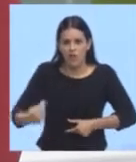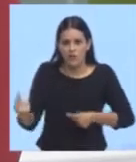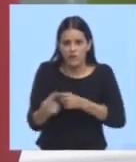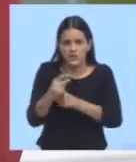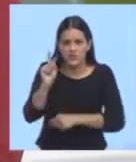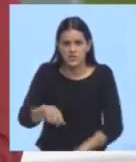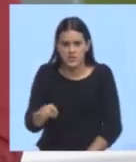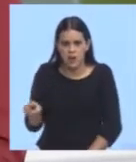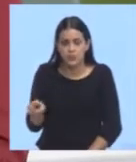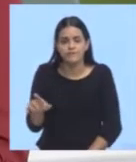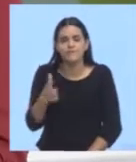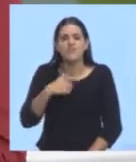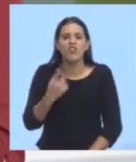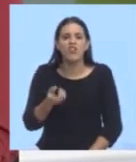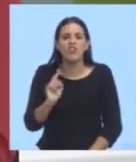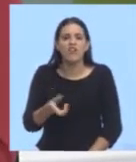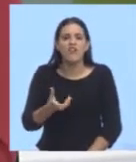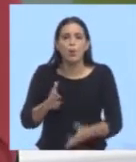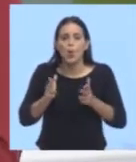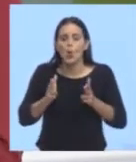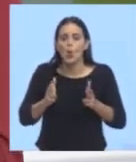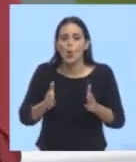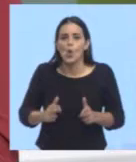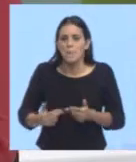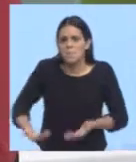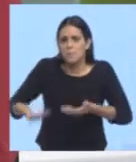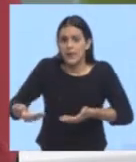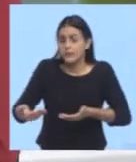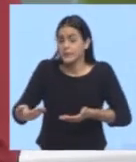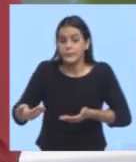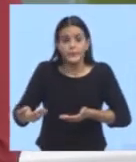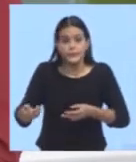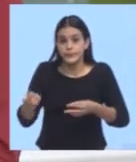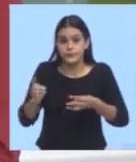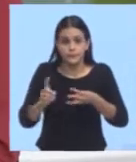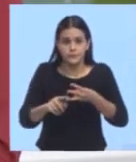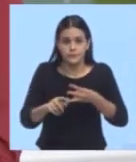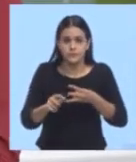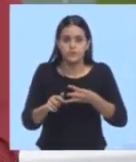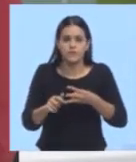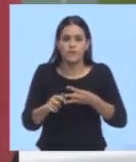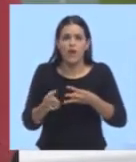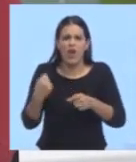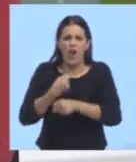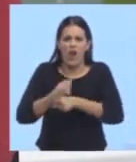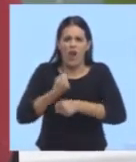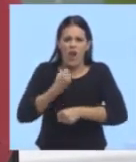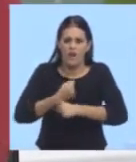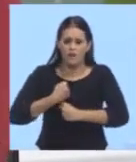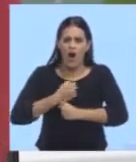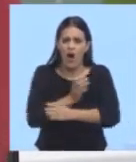persona tiene que hacer es reposo en casa no cargar peso no hacer nada de trabajo físico